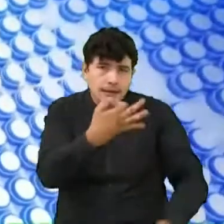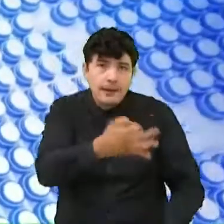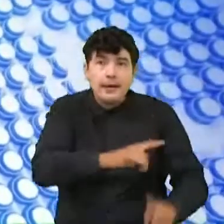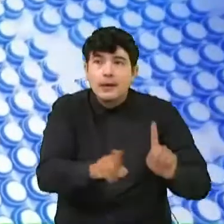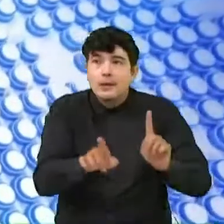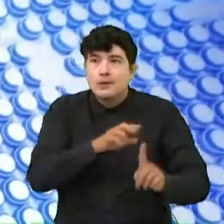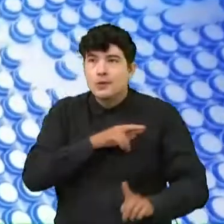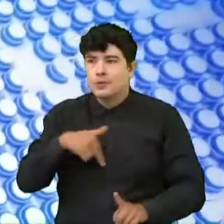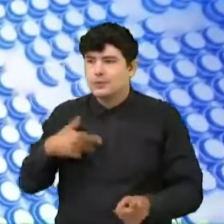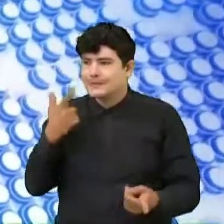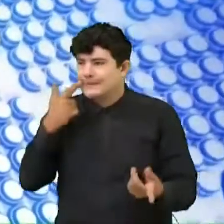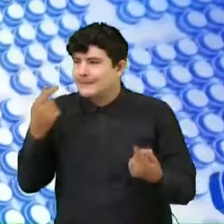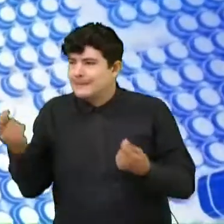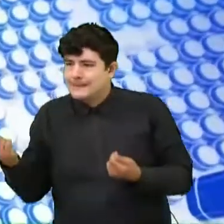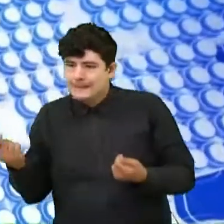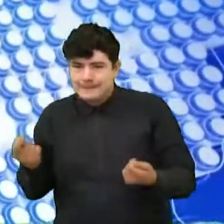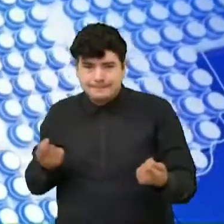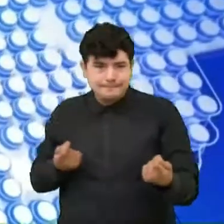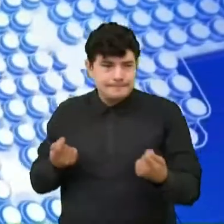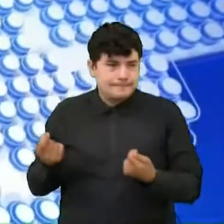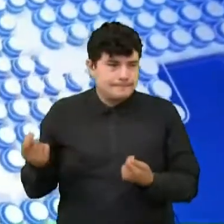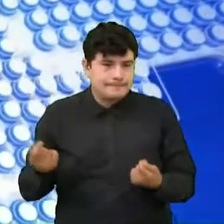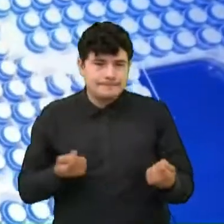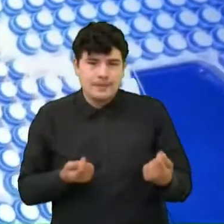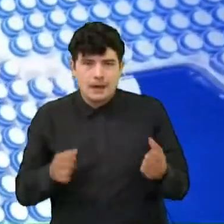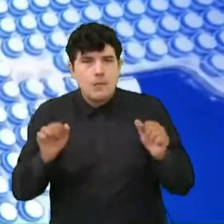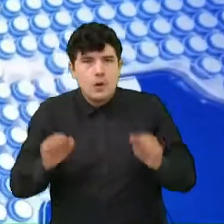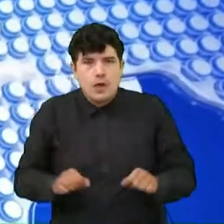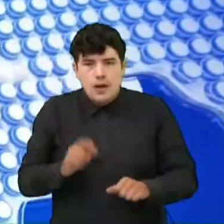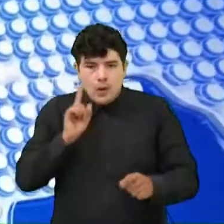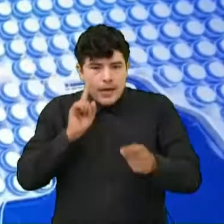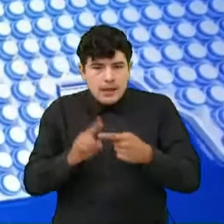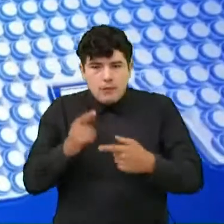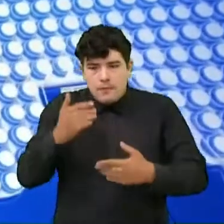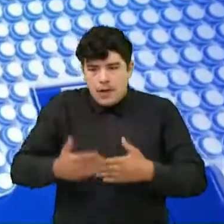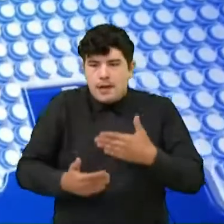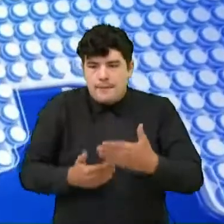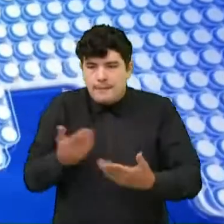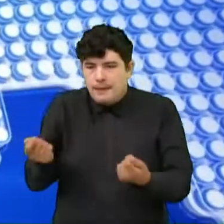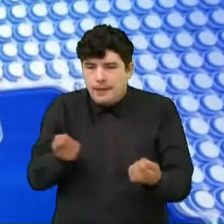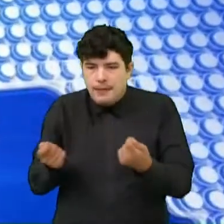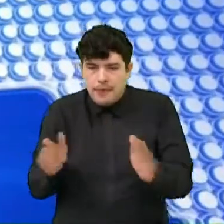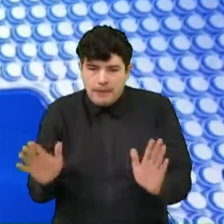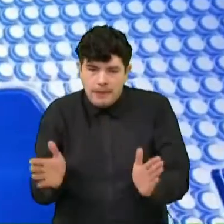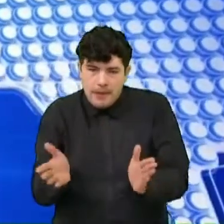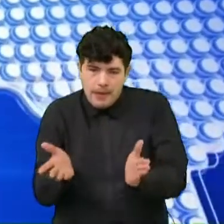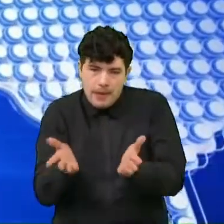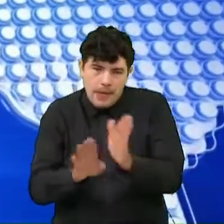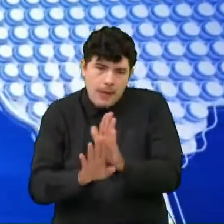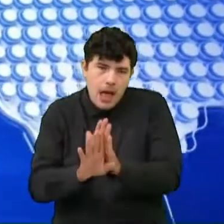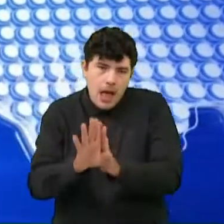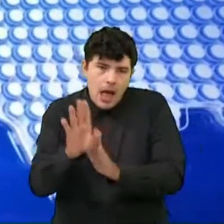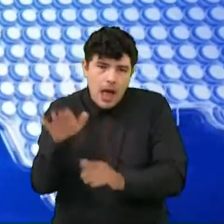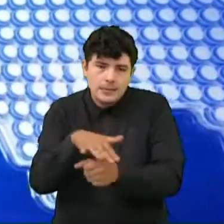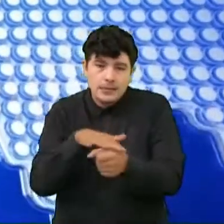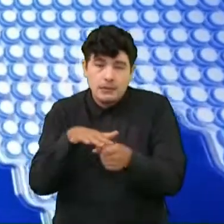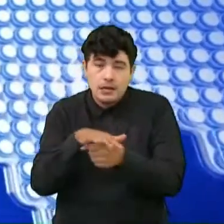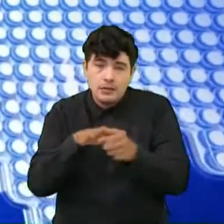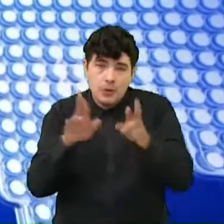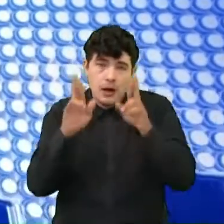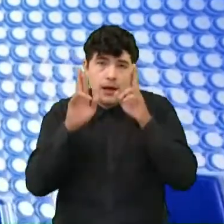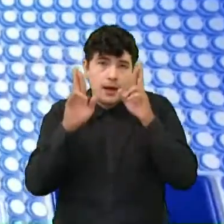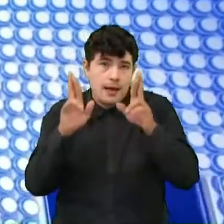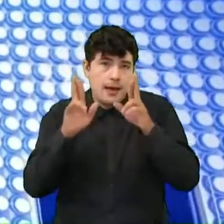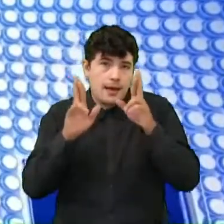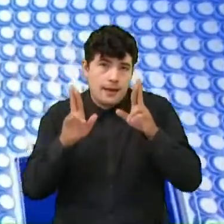hemos ido buscando alternativas pues para reponernos poco a poco y sobrellevar esta situación que de una u otra manera